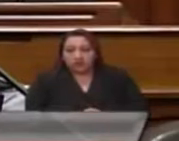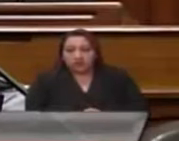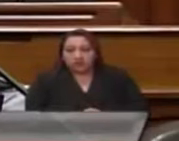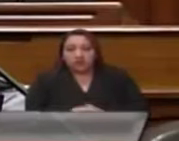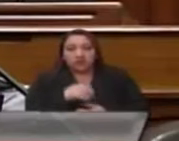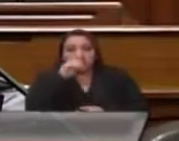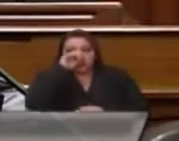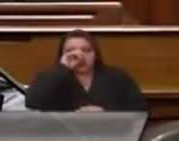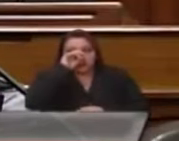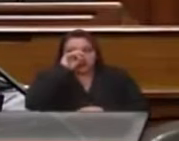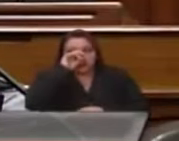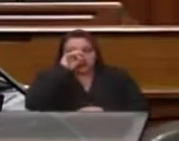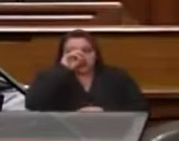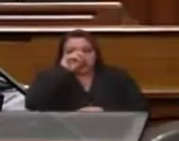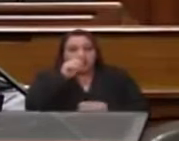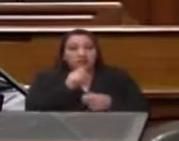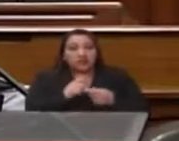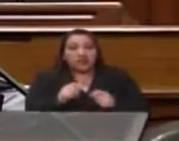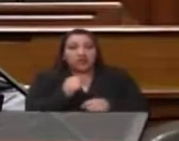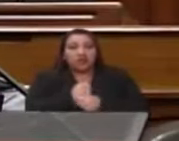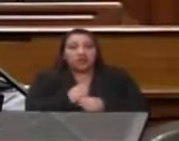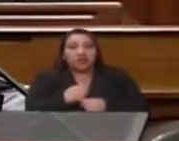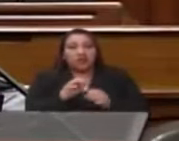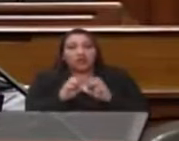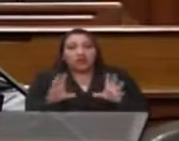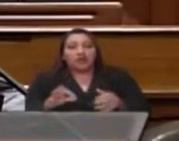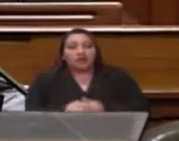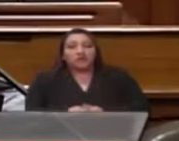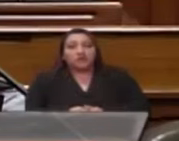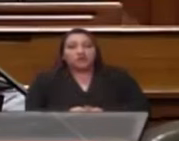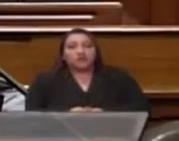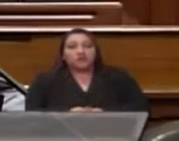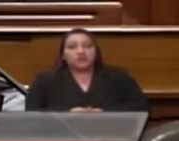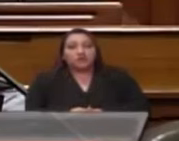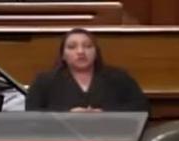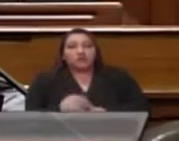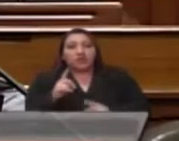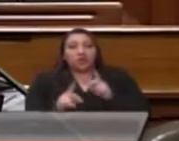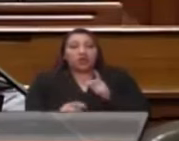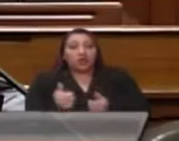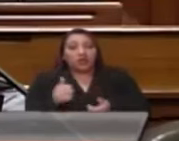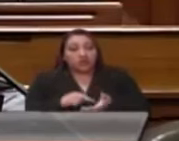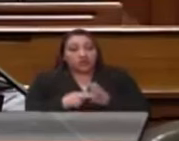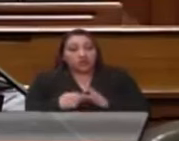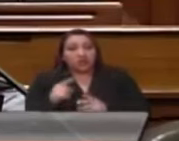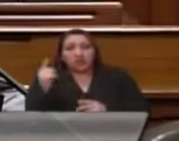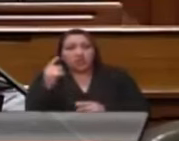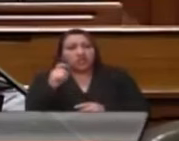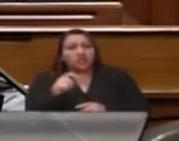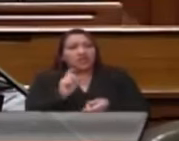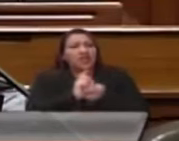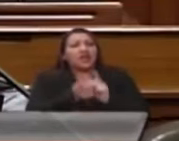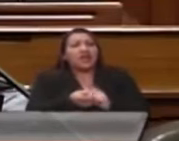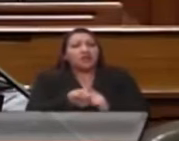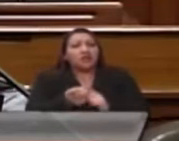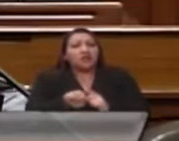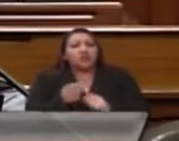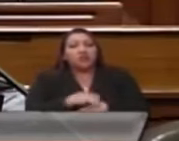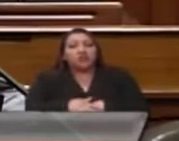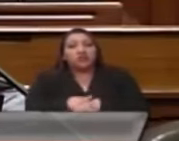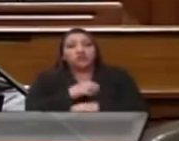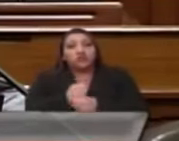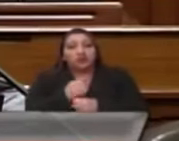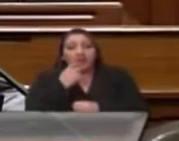Se trata de acciones puntuales, algunas de las cuales solo requieren cambios en el plano de la